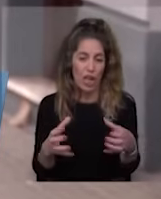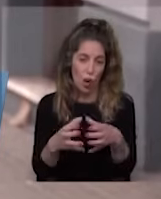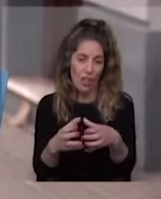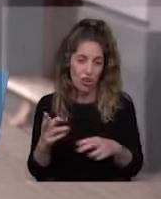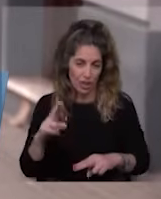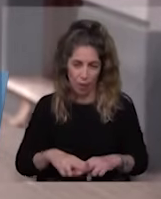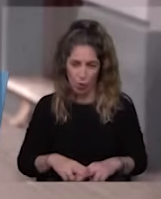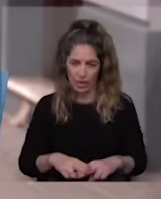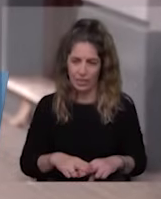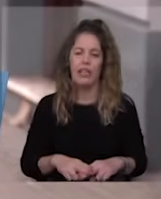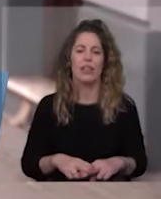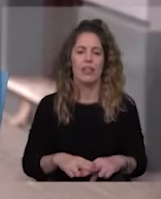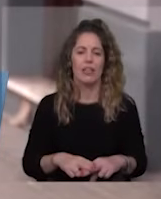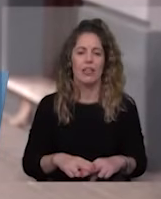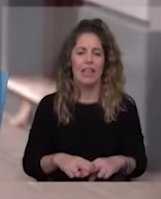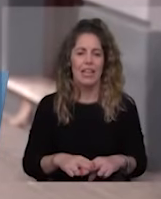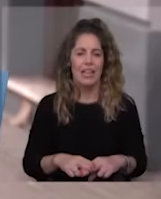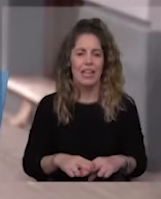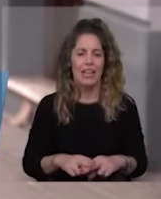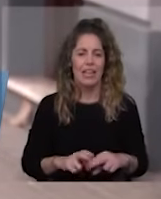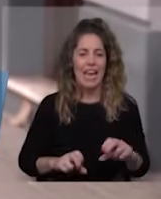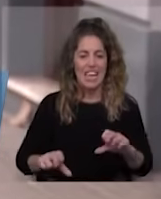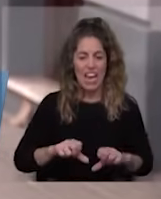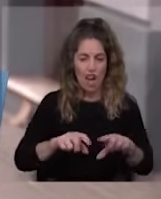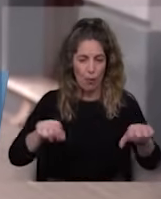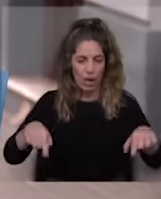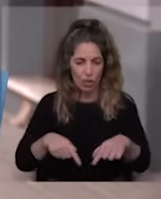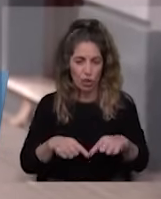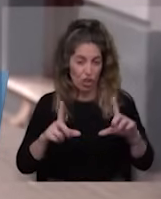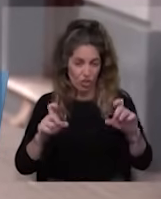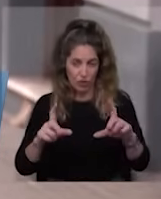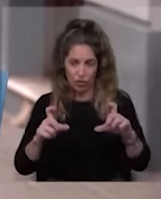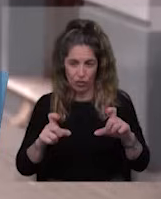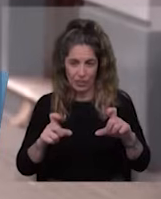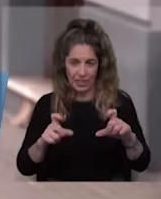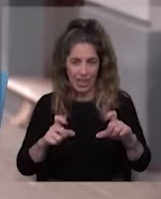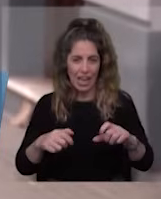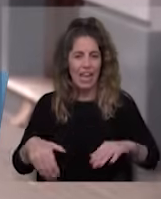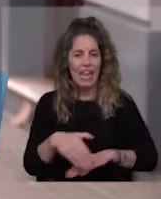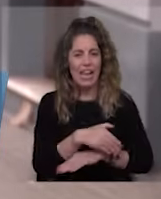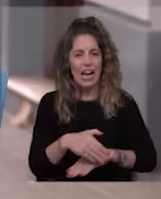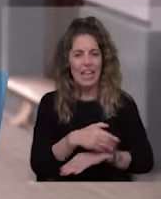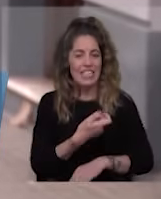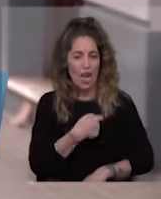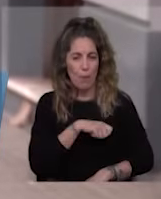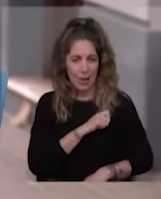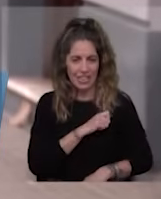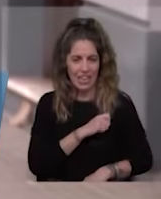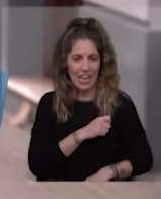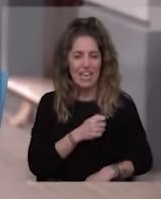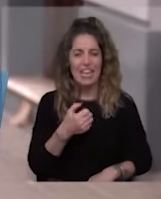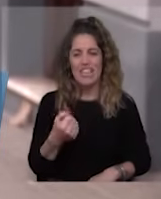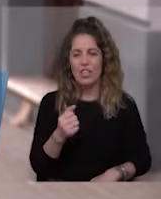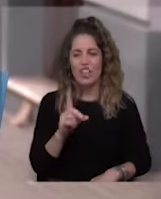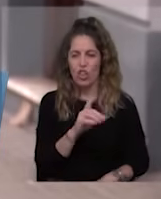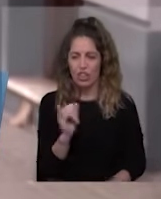muerte en el laboratorio chichel de fotografía en bulevar España y acebedo días y tiene un